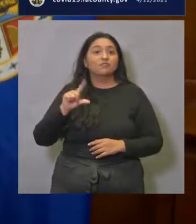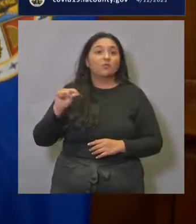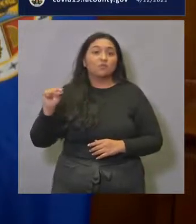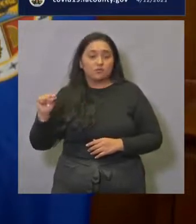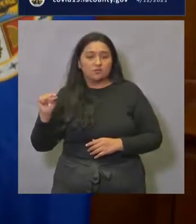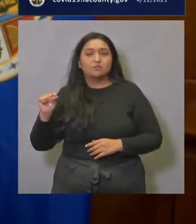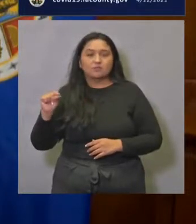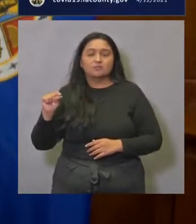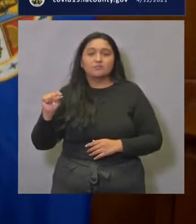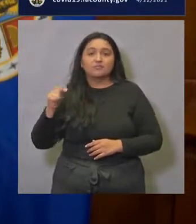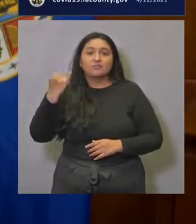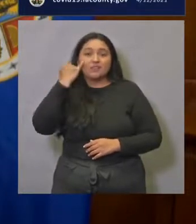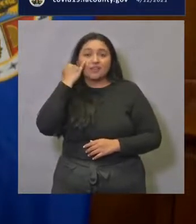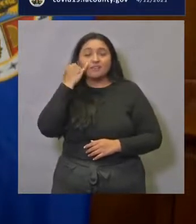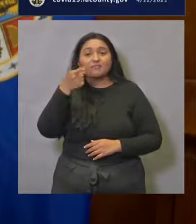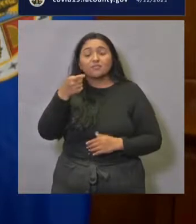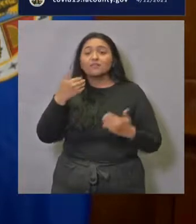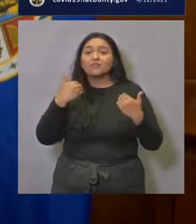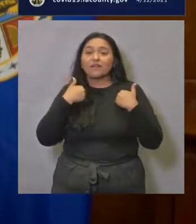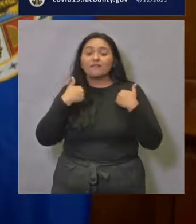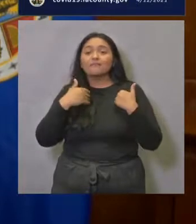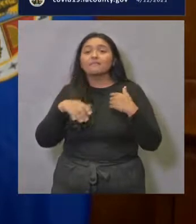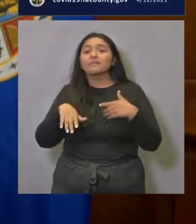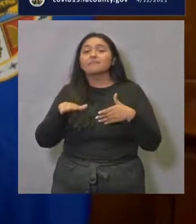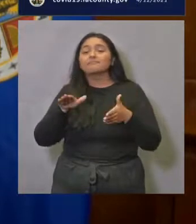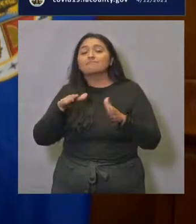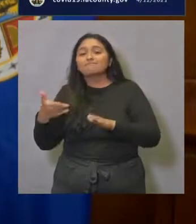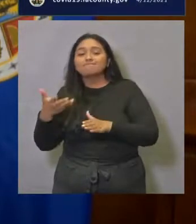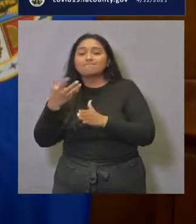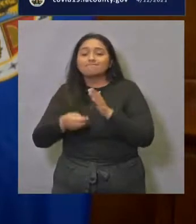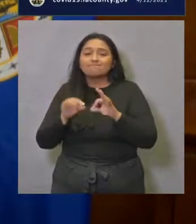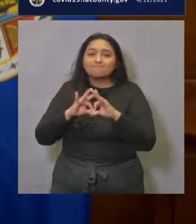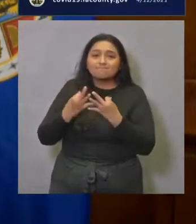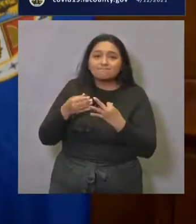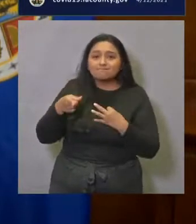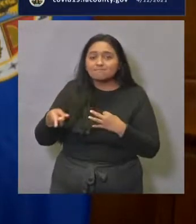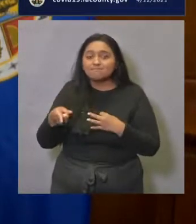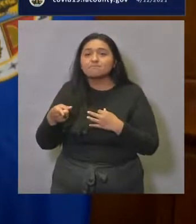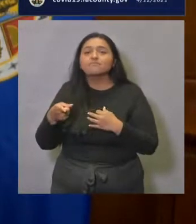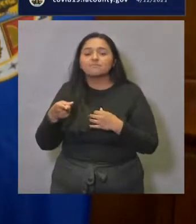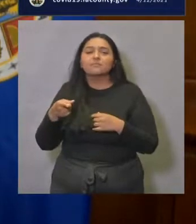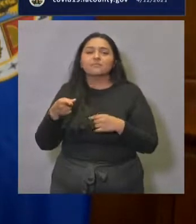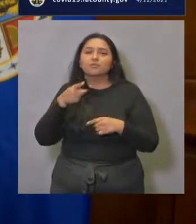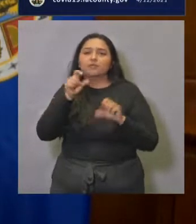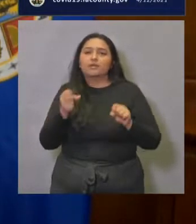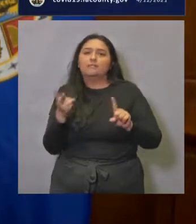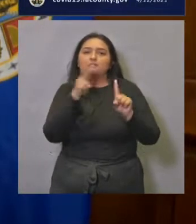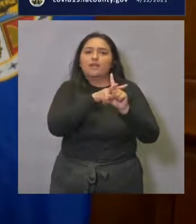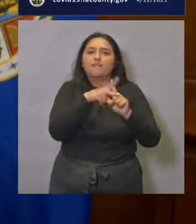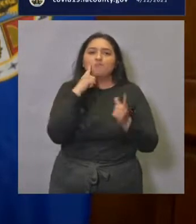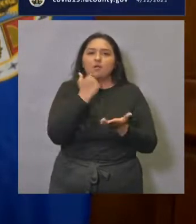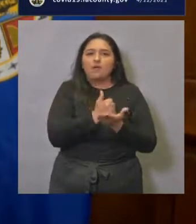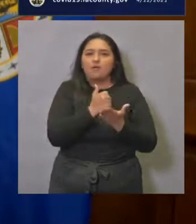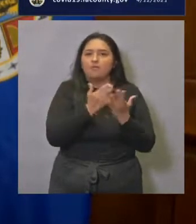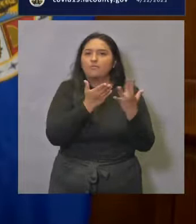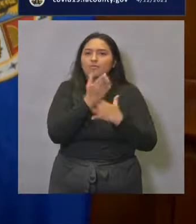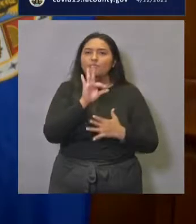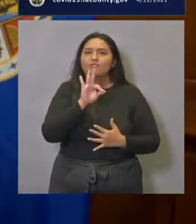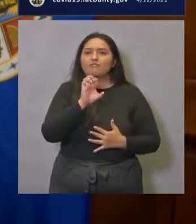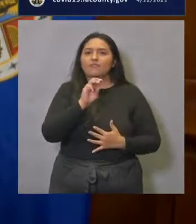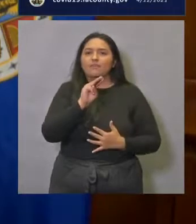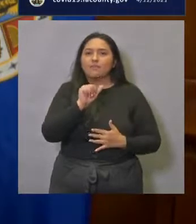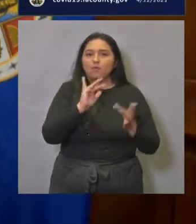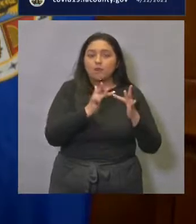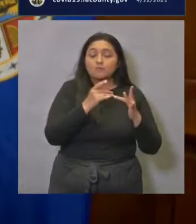querido de COVID-19, puede aplicar para esta asistencia por el sitio del web de FIBA o por llamando